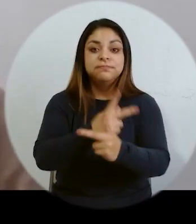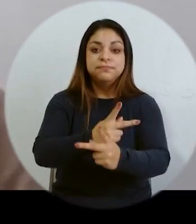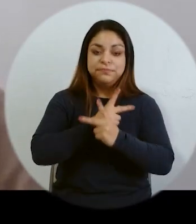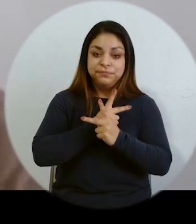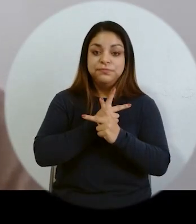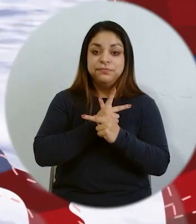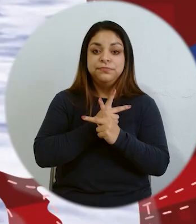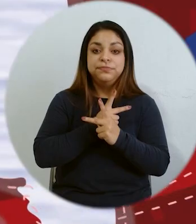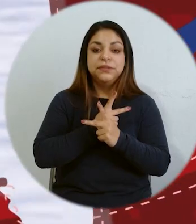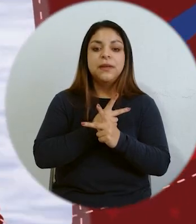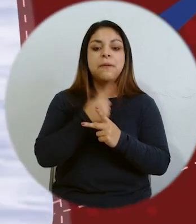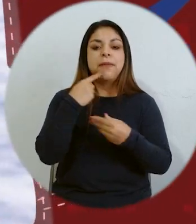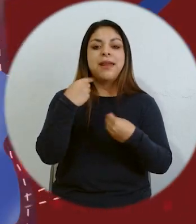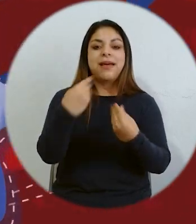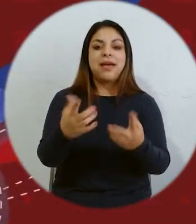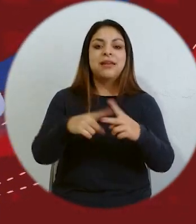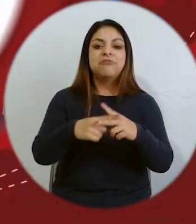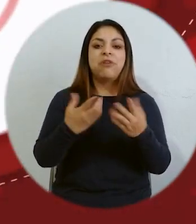personas menores de edad.